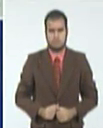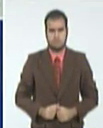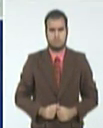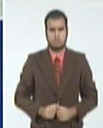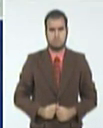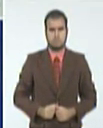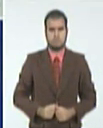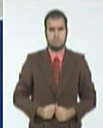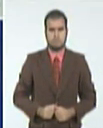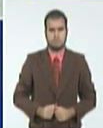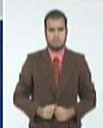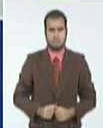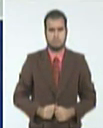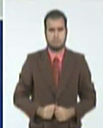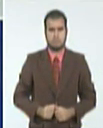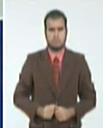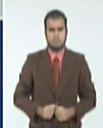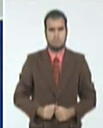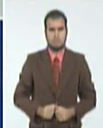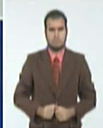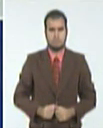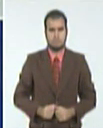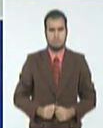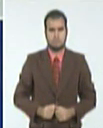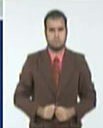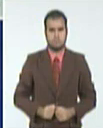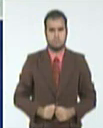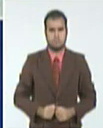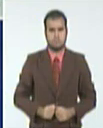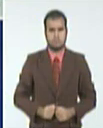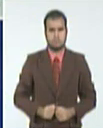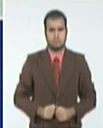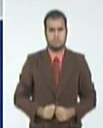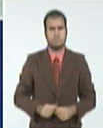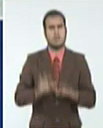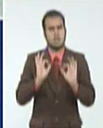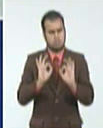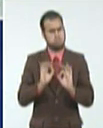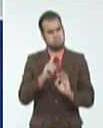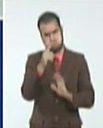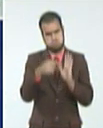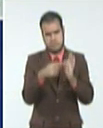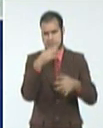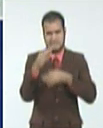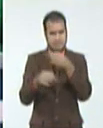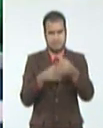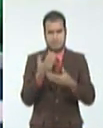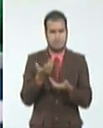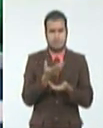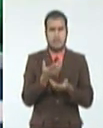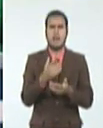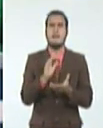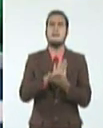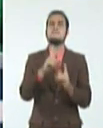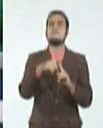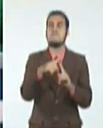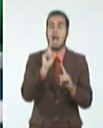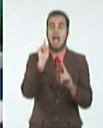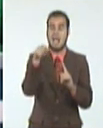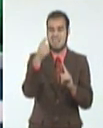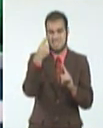honor a la honestidad, pues esclarecer que en La Matanza, que hablamos de 1.460